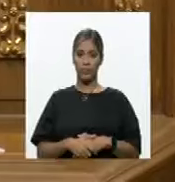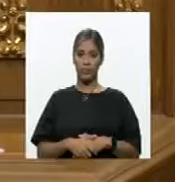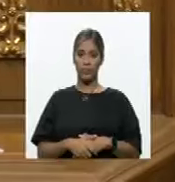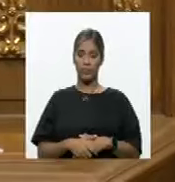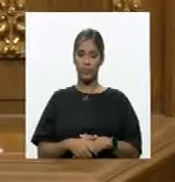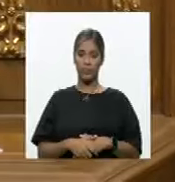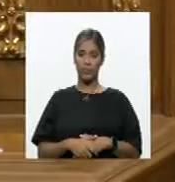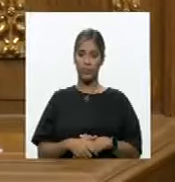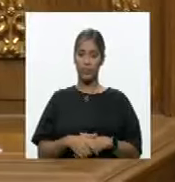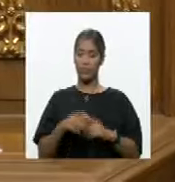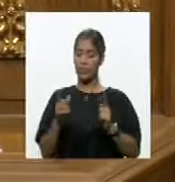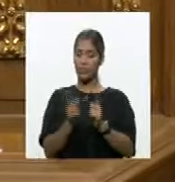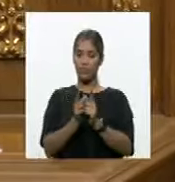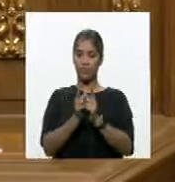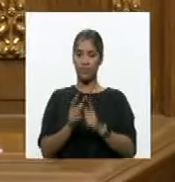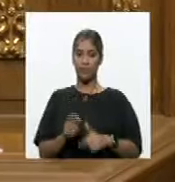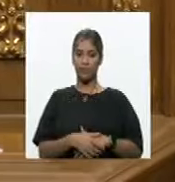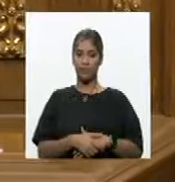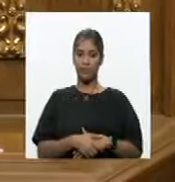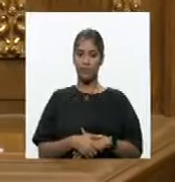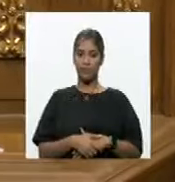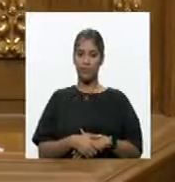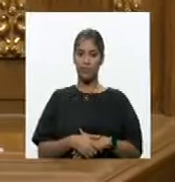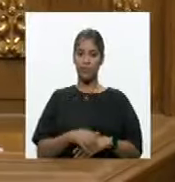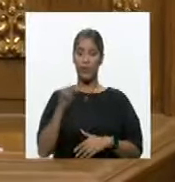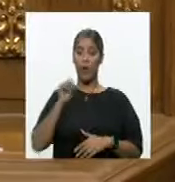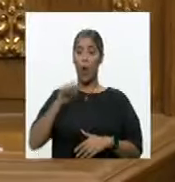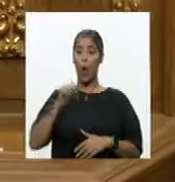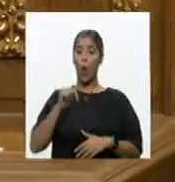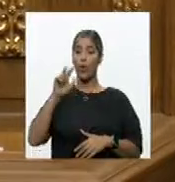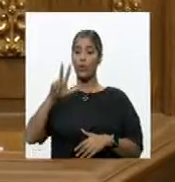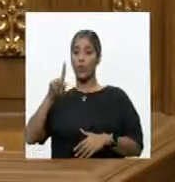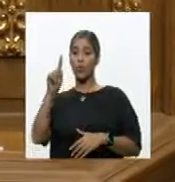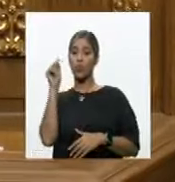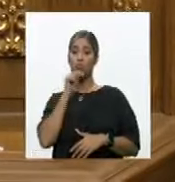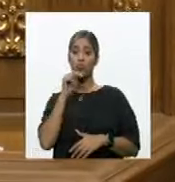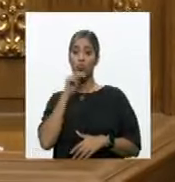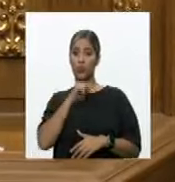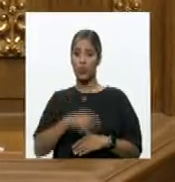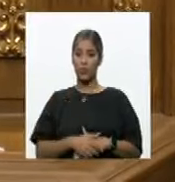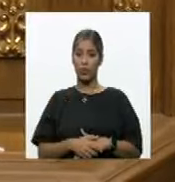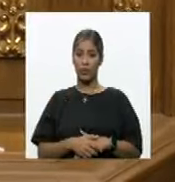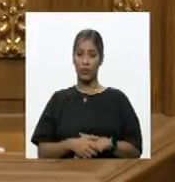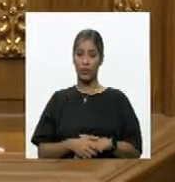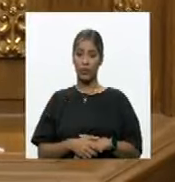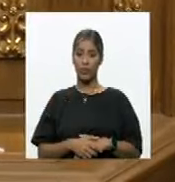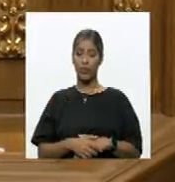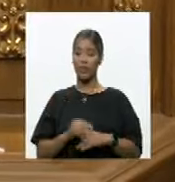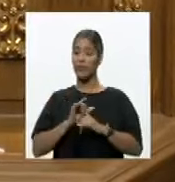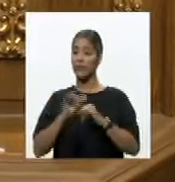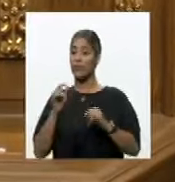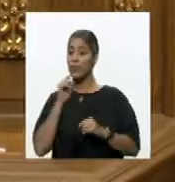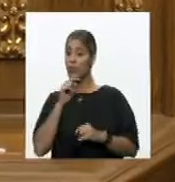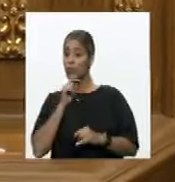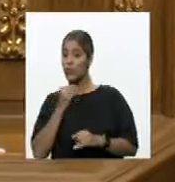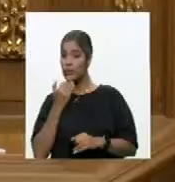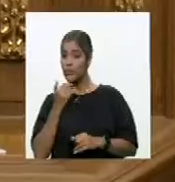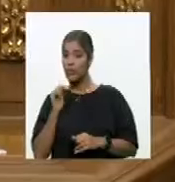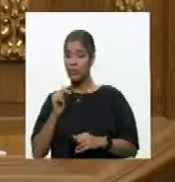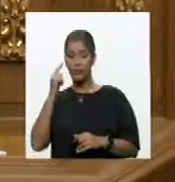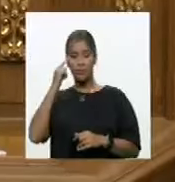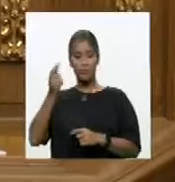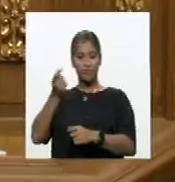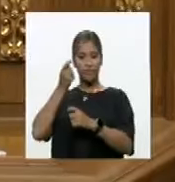Bueno, para dos coplas, rápido. Hoy es 31 de octubre. Se está despidiendo el mes de octubre. Y recordé un corrido